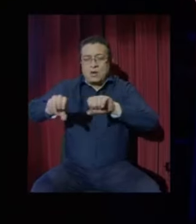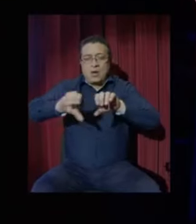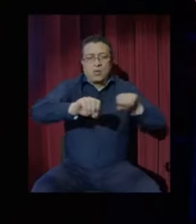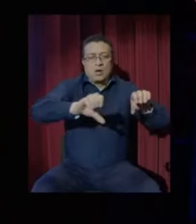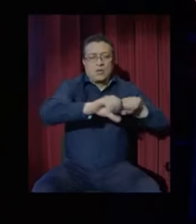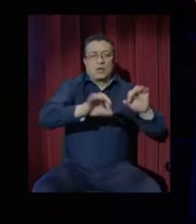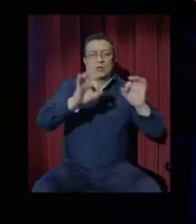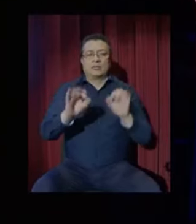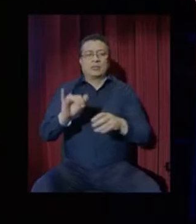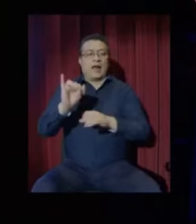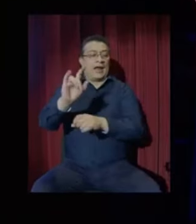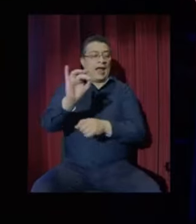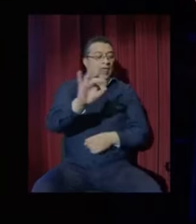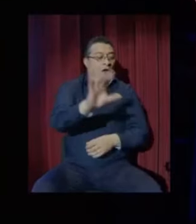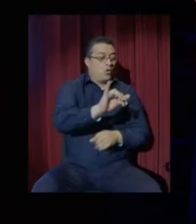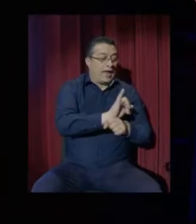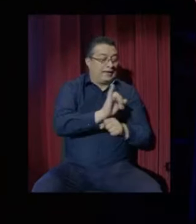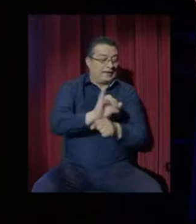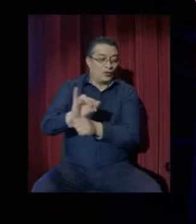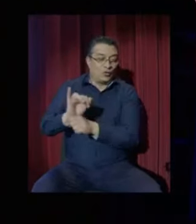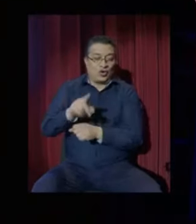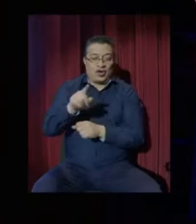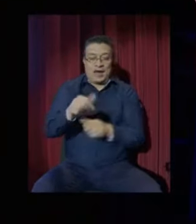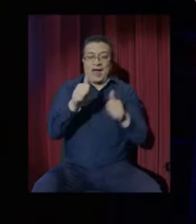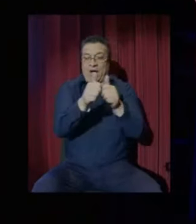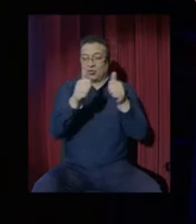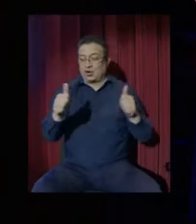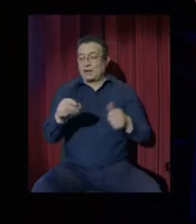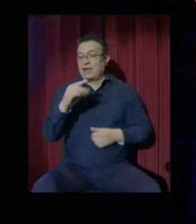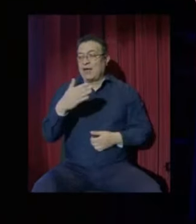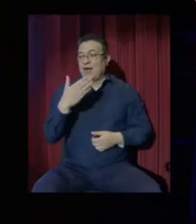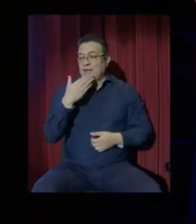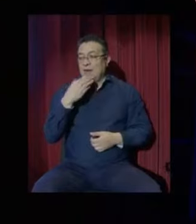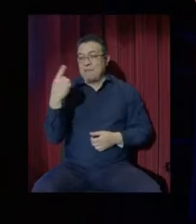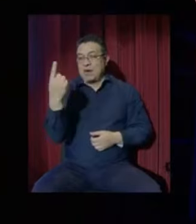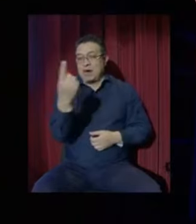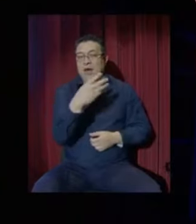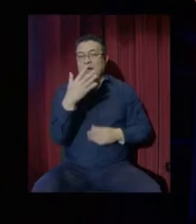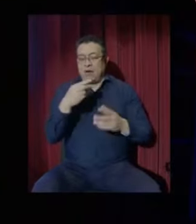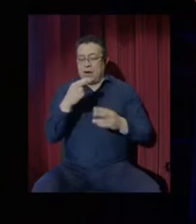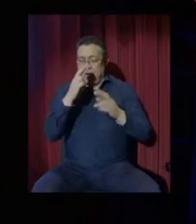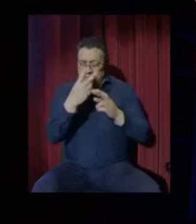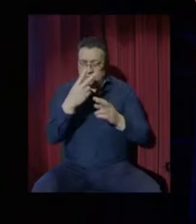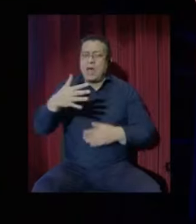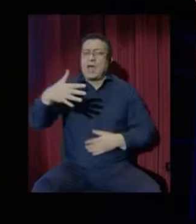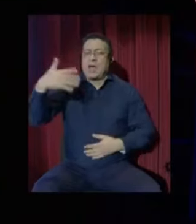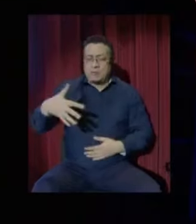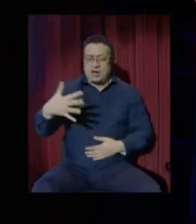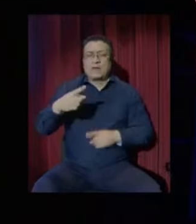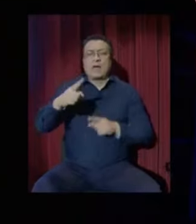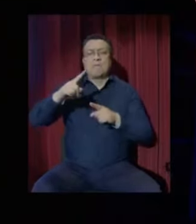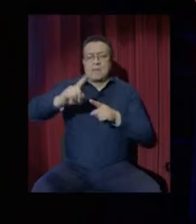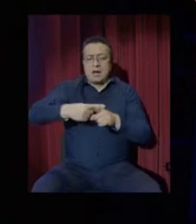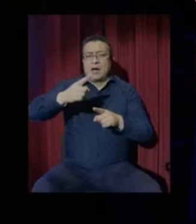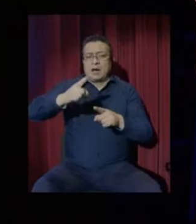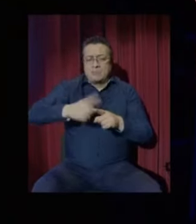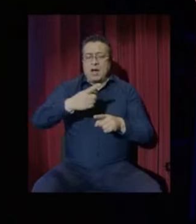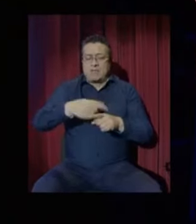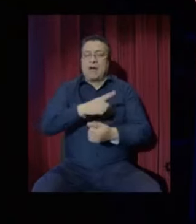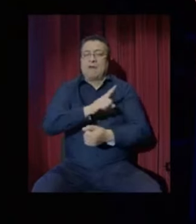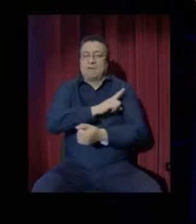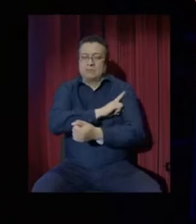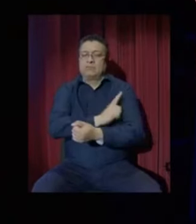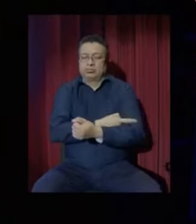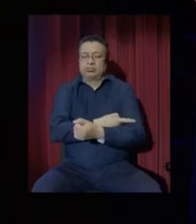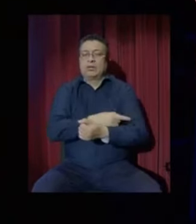las instituciones aquí presentes a cada una de las autoridades y por supuesto relevar y esperando que cada vez más se siga fortaleciendo la